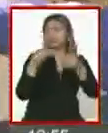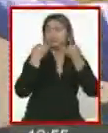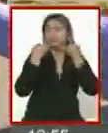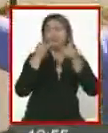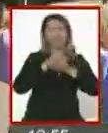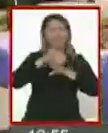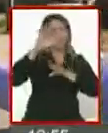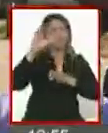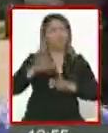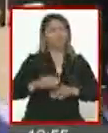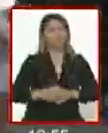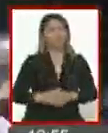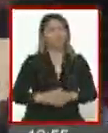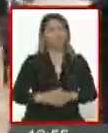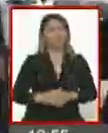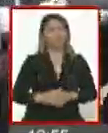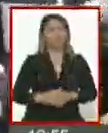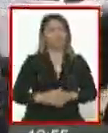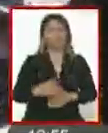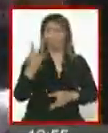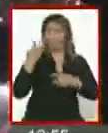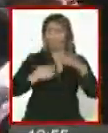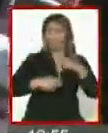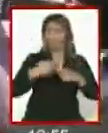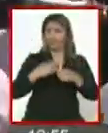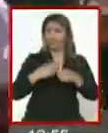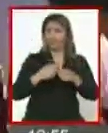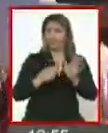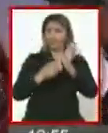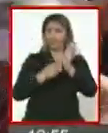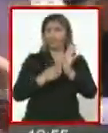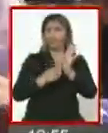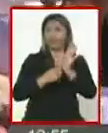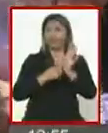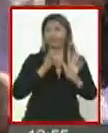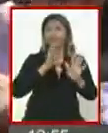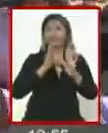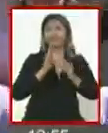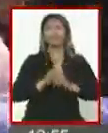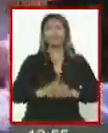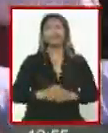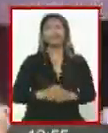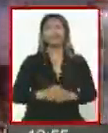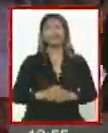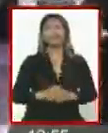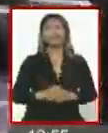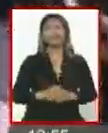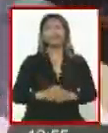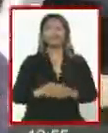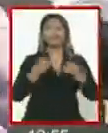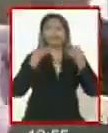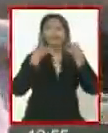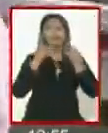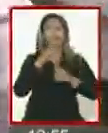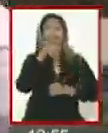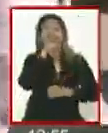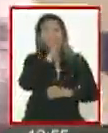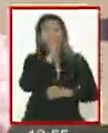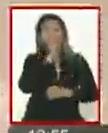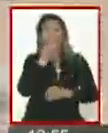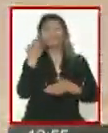la información que ustedes necesiten. ¿Es difícil reflejar lo que ha declarado? ¿Es una información en